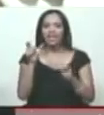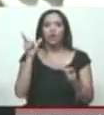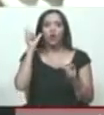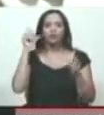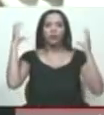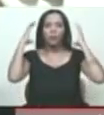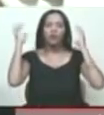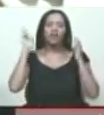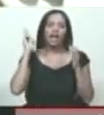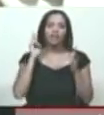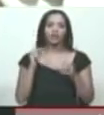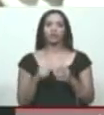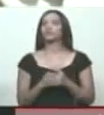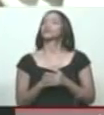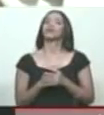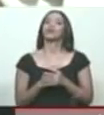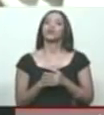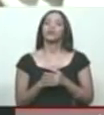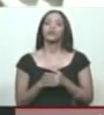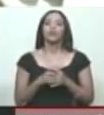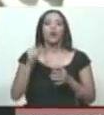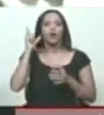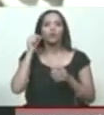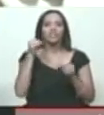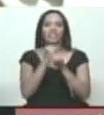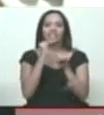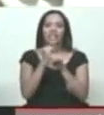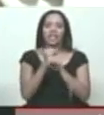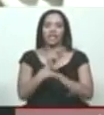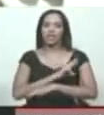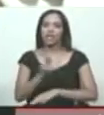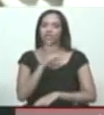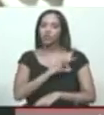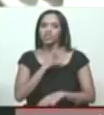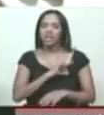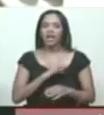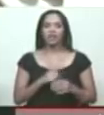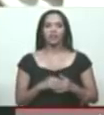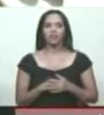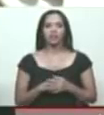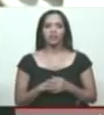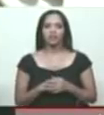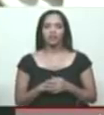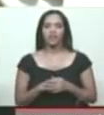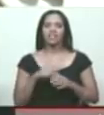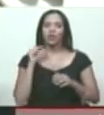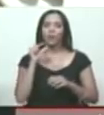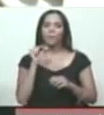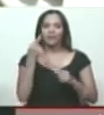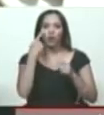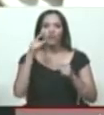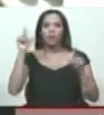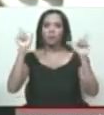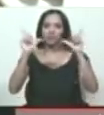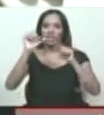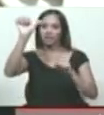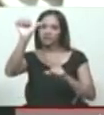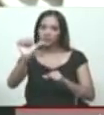radio, nos escucha a través de internet, de las redes sociales. En este momento nos ven por